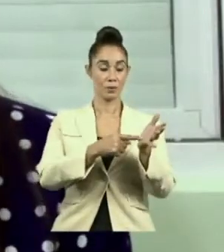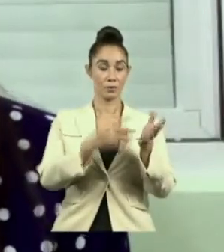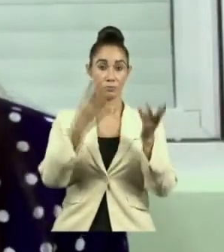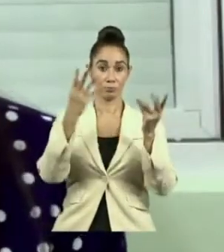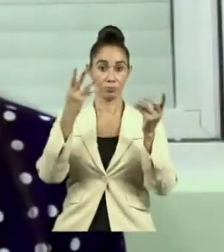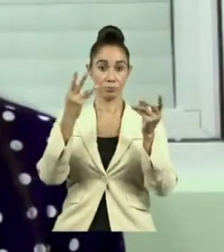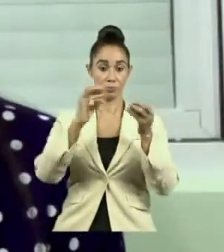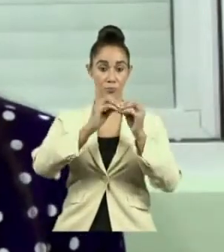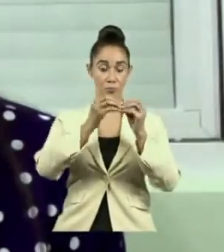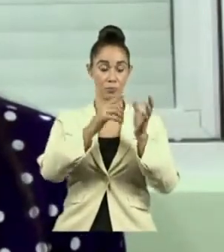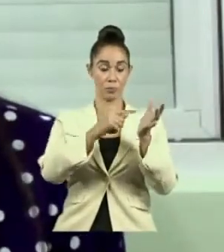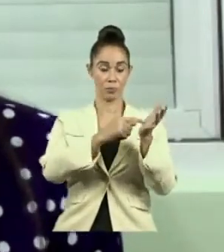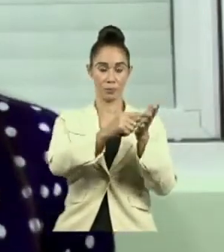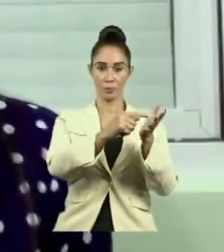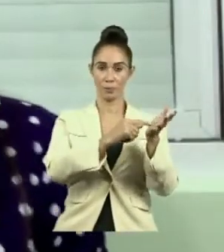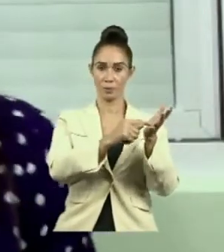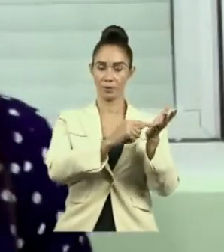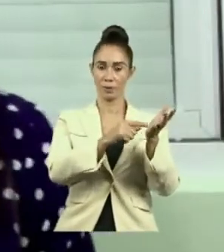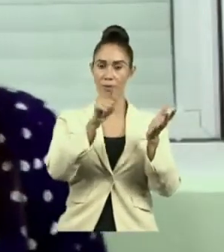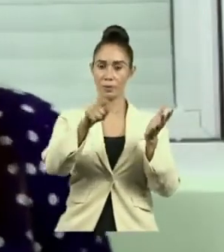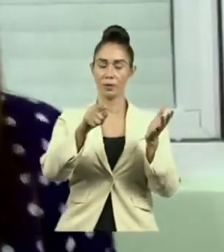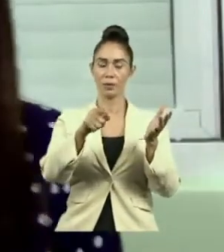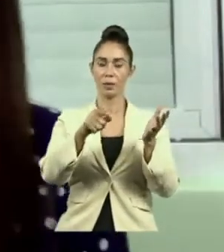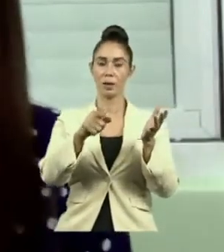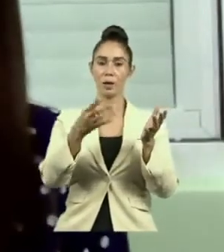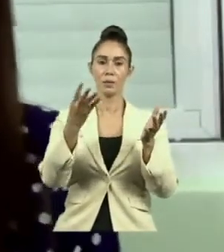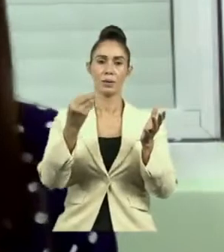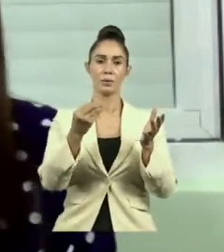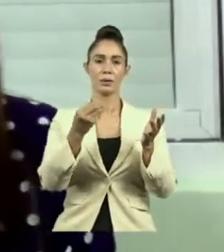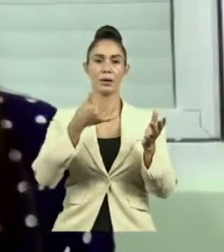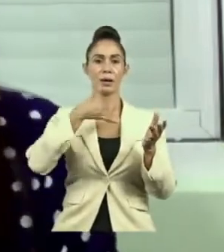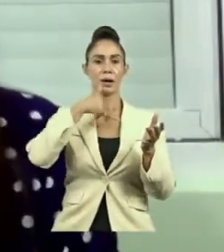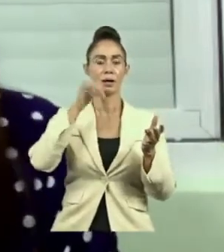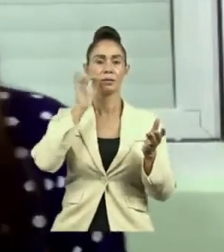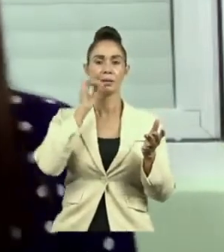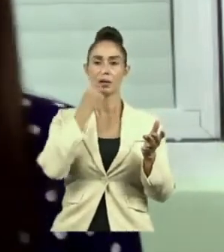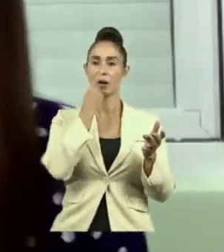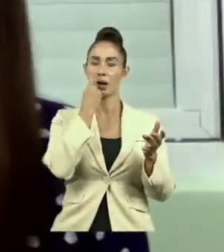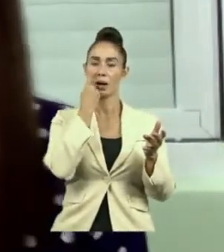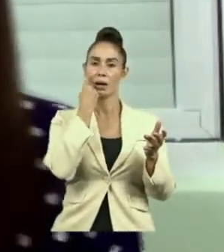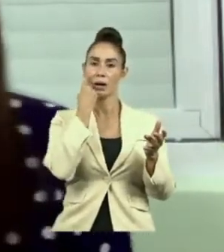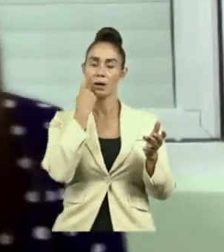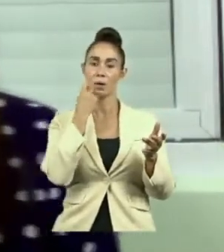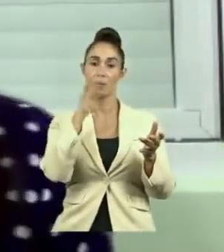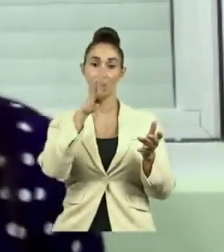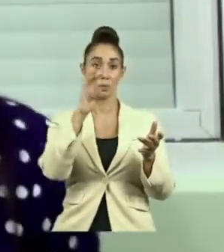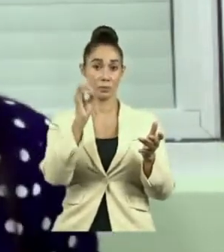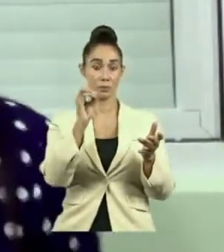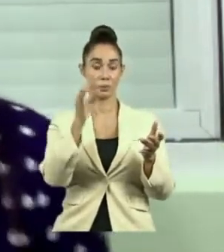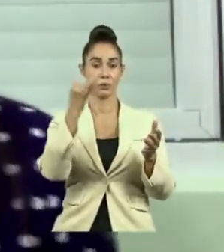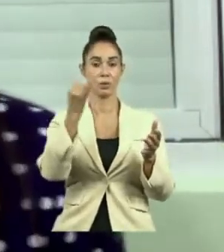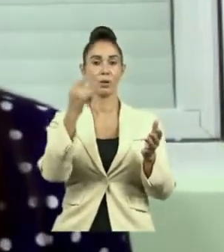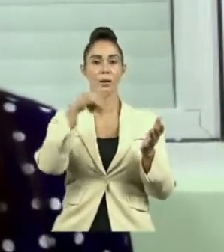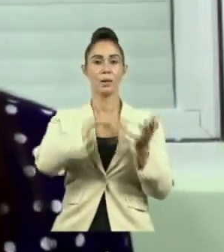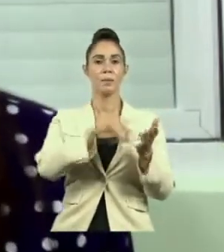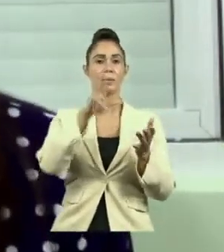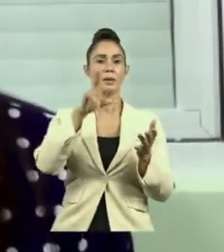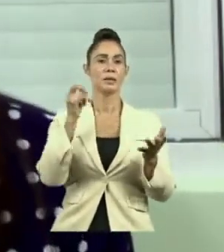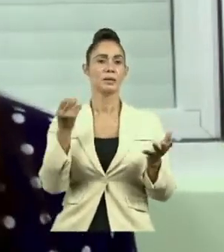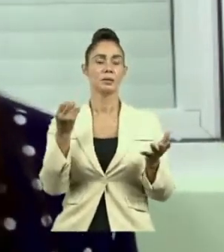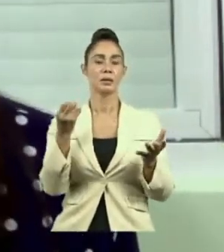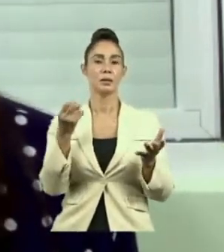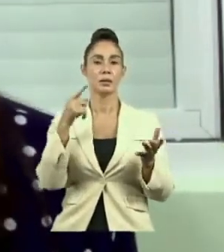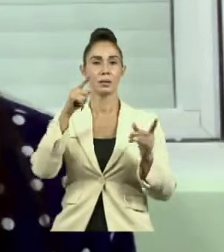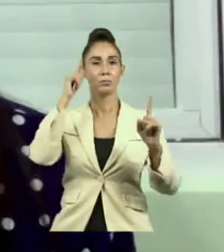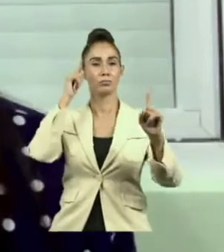aunque no sean más ubicados las pruebas porque ayer se hicieron 400 y hoy se hicieron alrededor del 1300 en sus